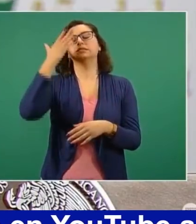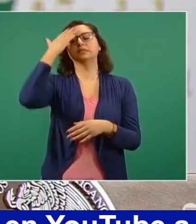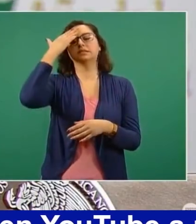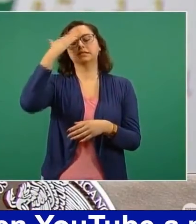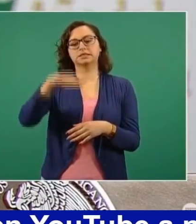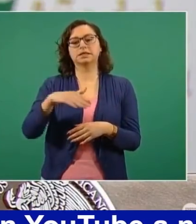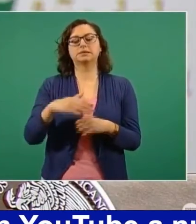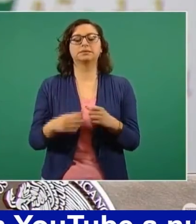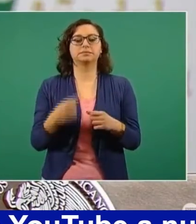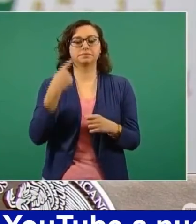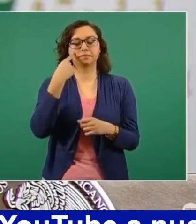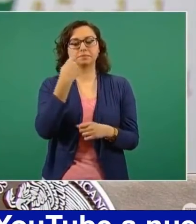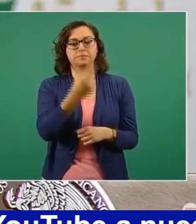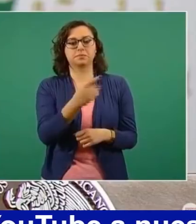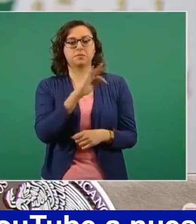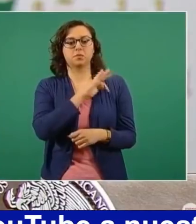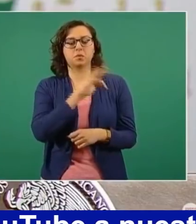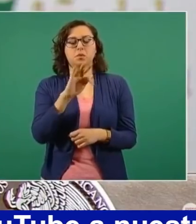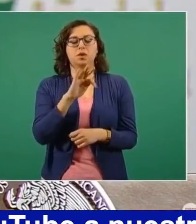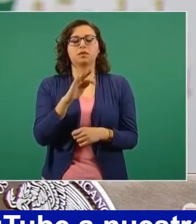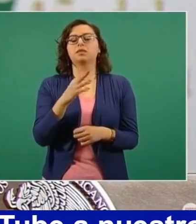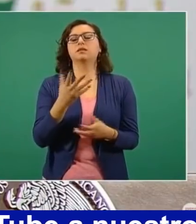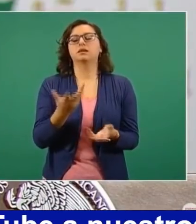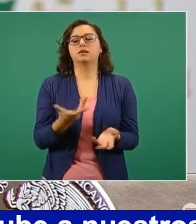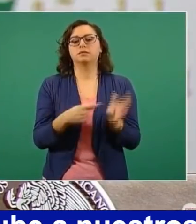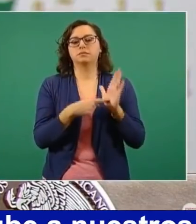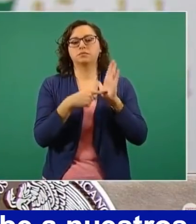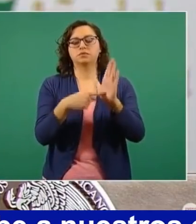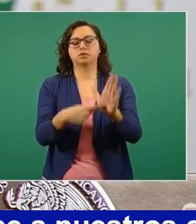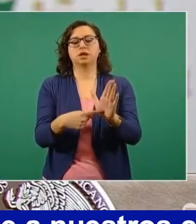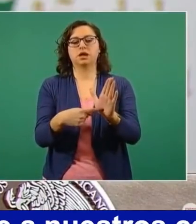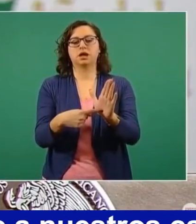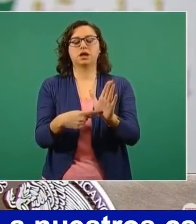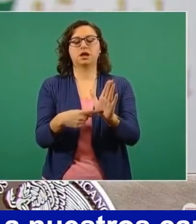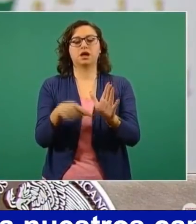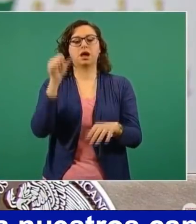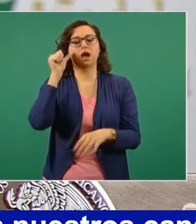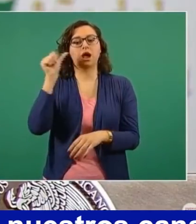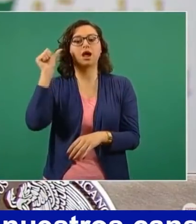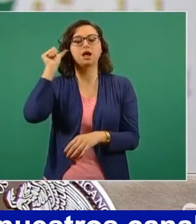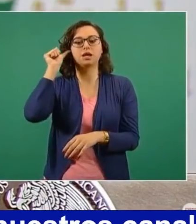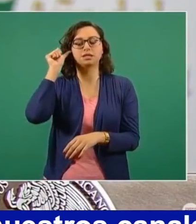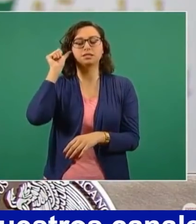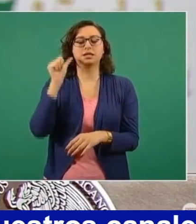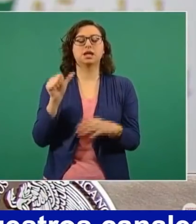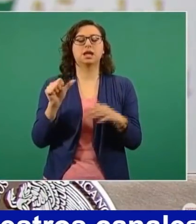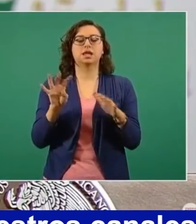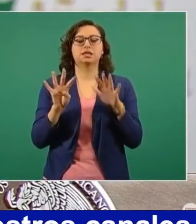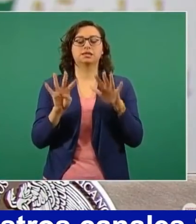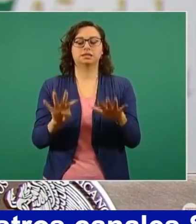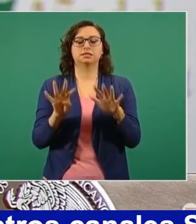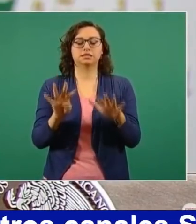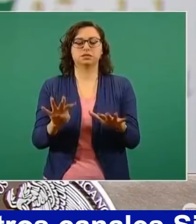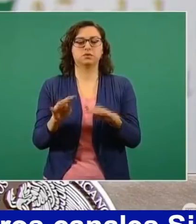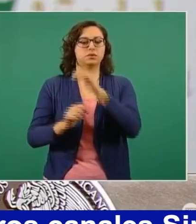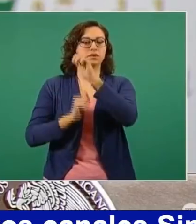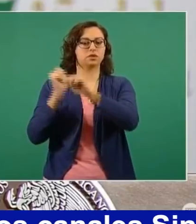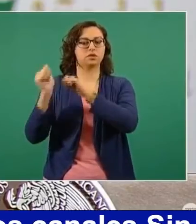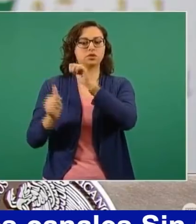la siguiente imagen lo que vemos es que tuvimos al corte de ayer, 19 de abril,